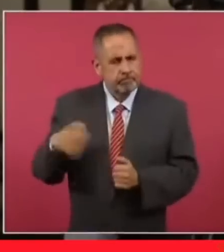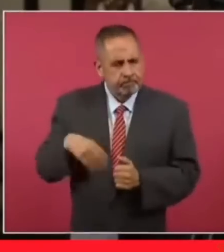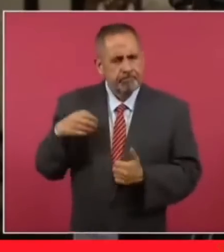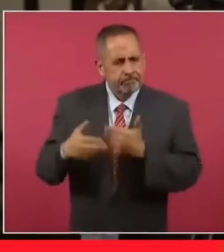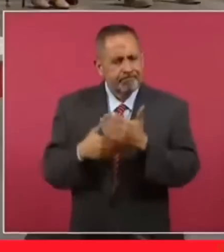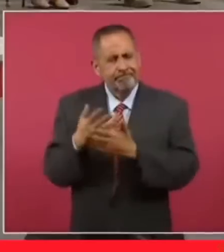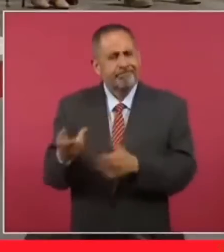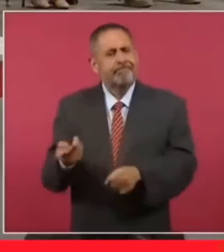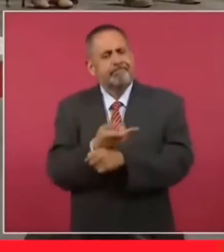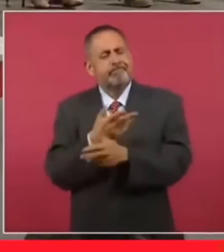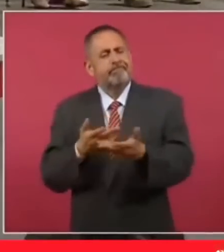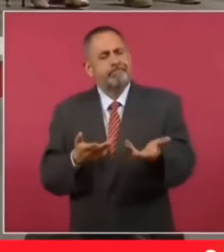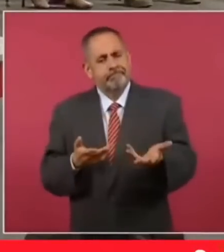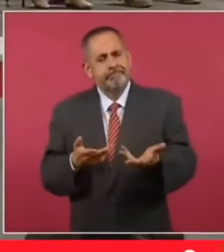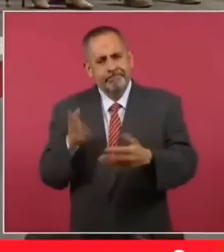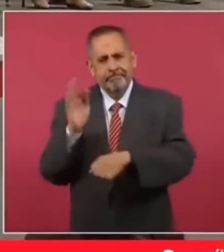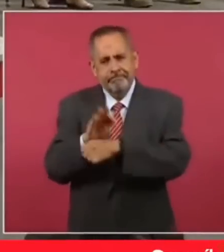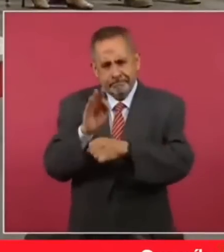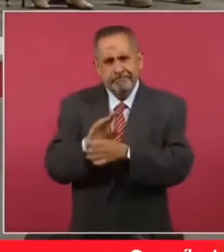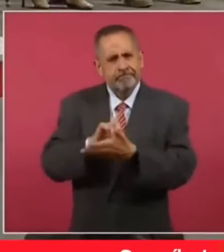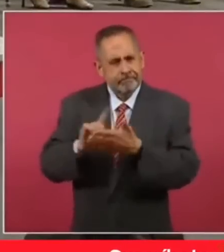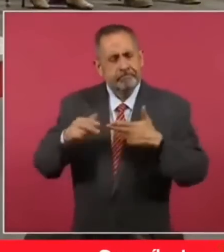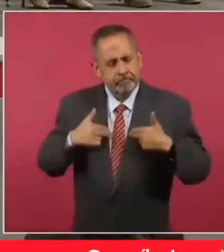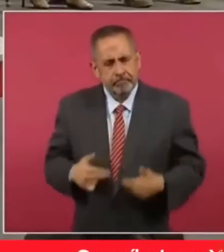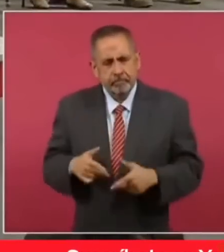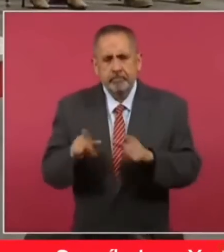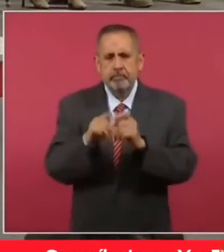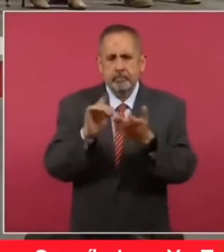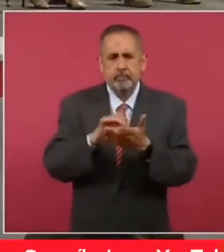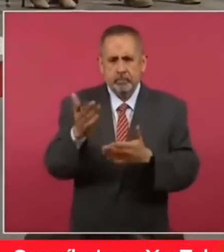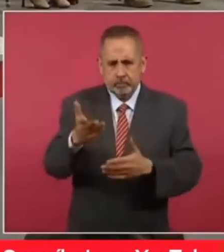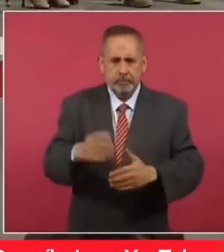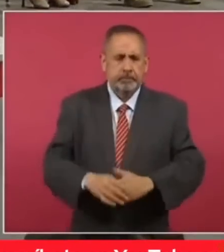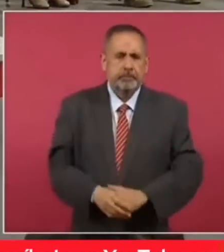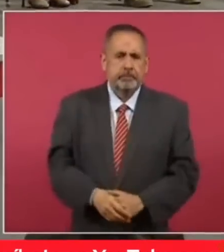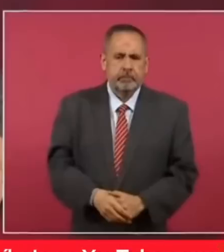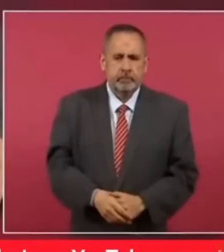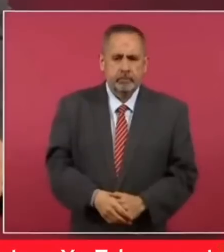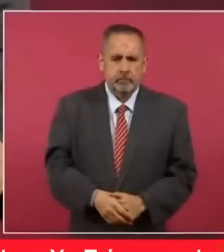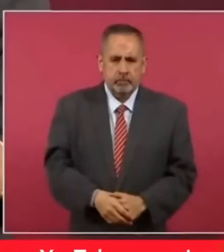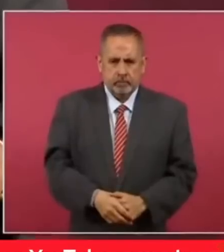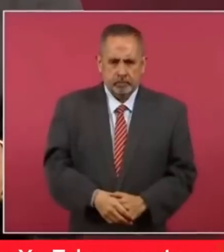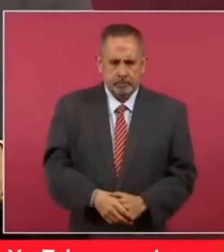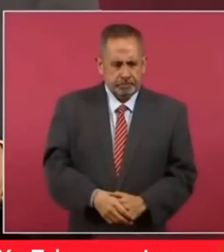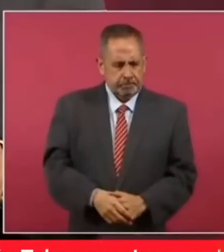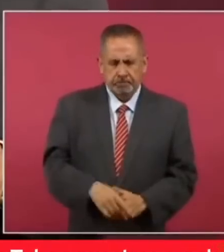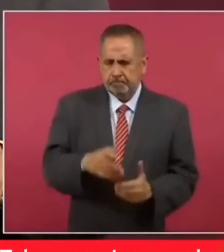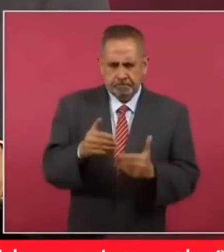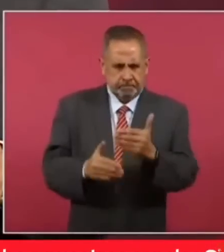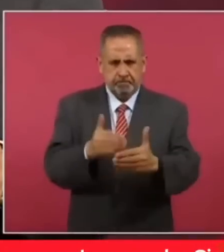se han hecho en este gobierno por la defensa de los derechos humanos. Muchas gracias. Sí, se ha avanzado mucho,